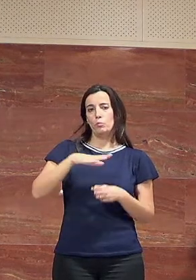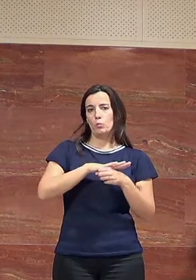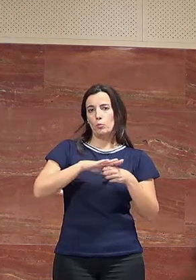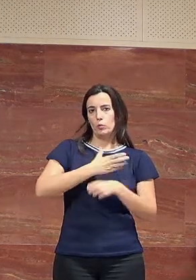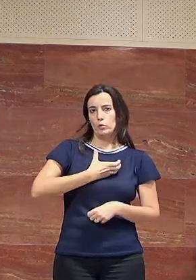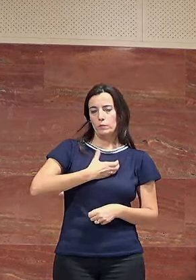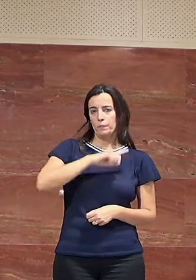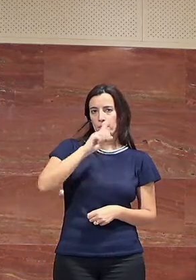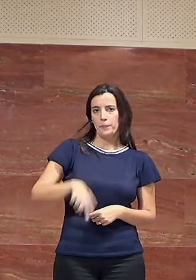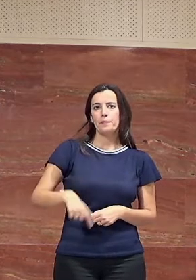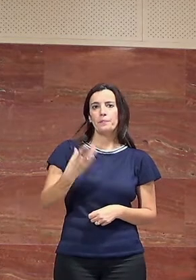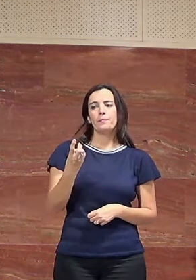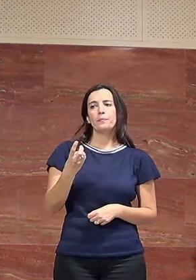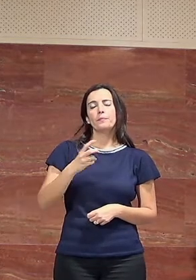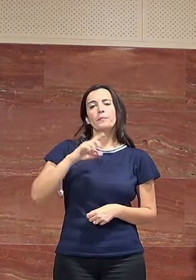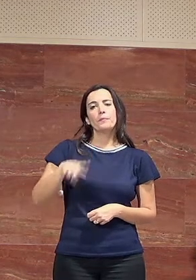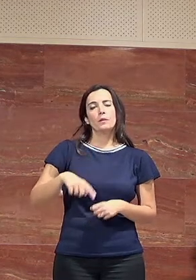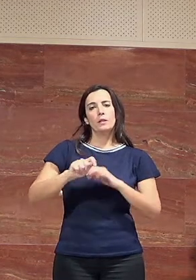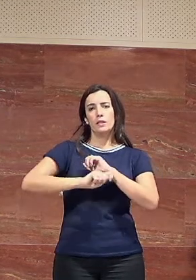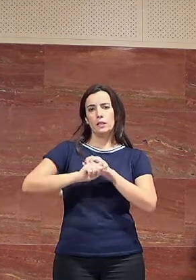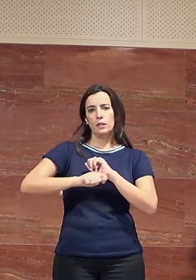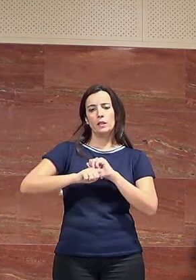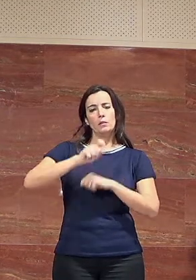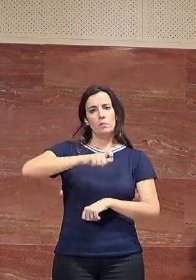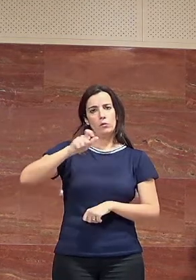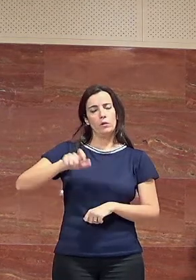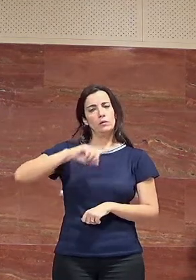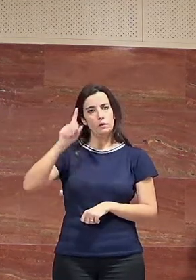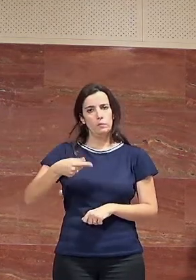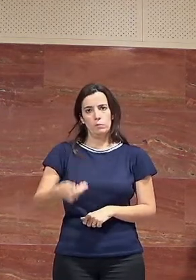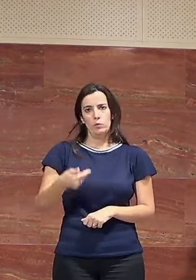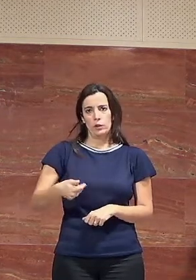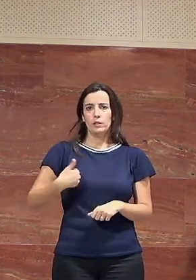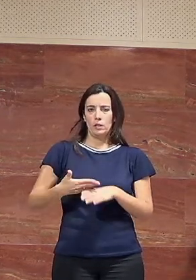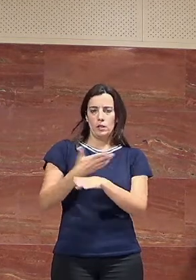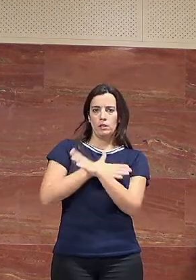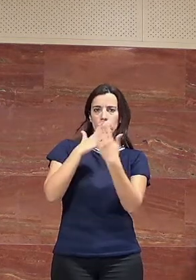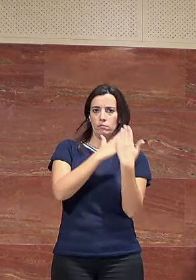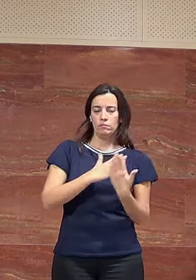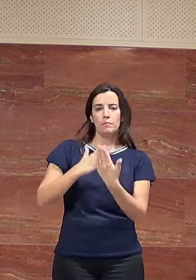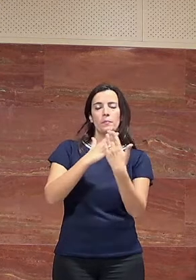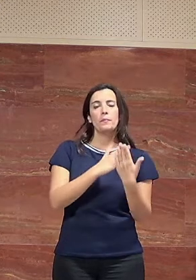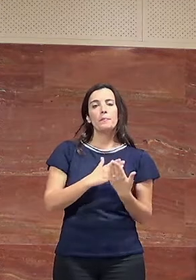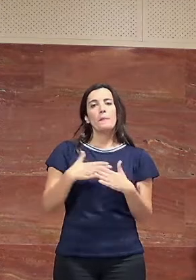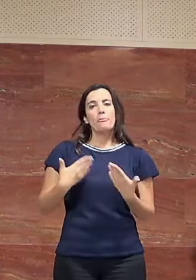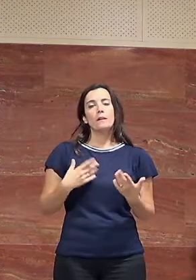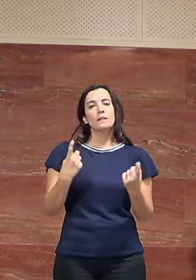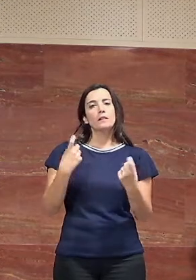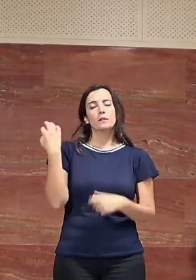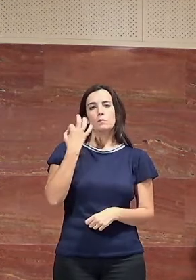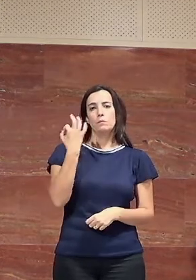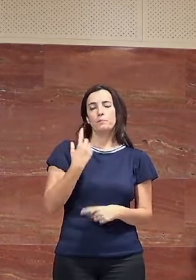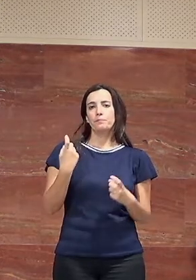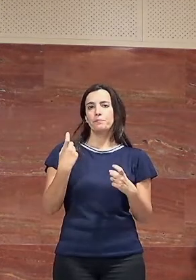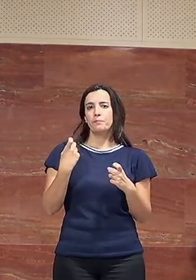era uno de los ejes identificados también en las estrategias peatonales que habíamos estudiado, pero necesitábamos una dotación de